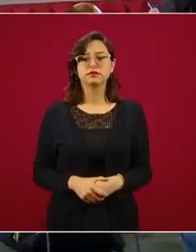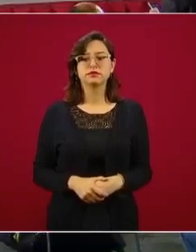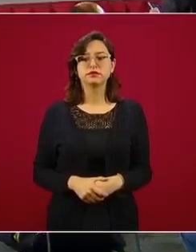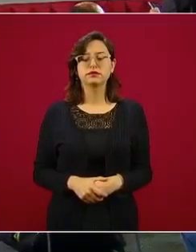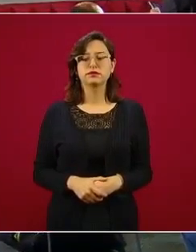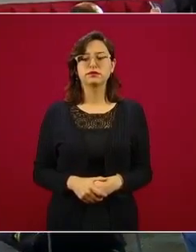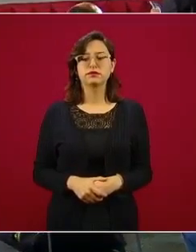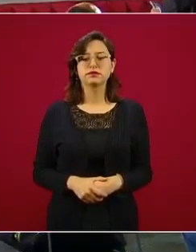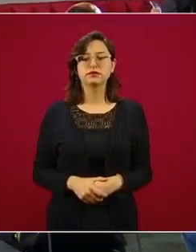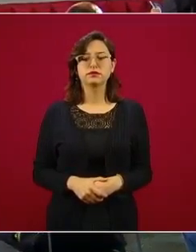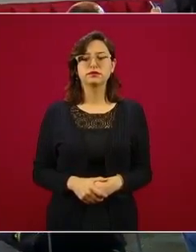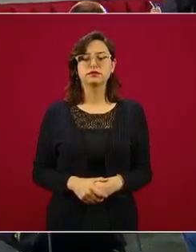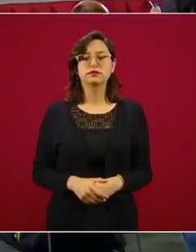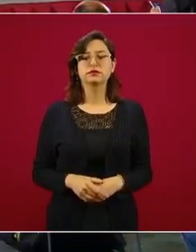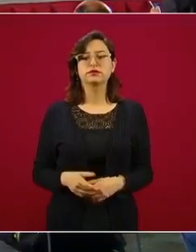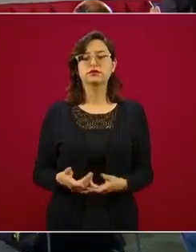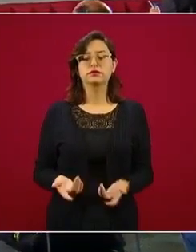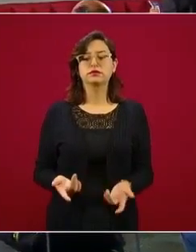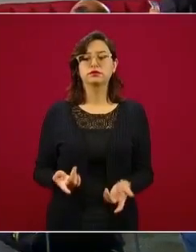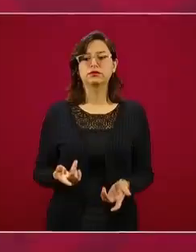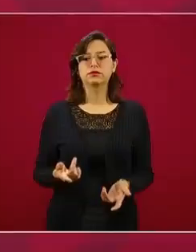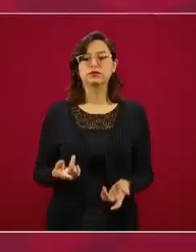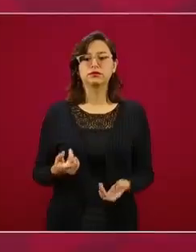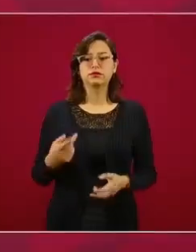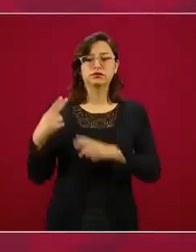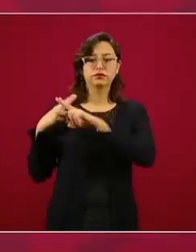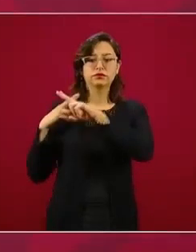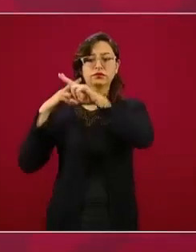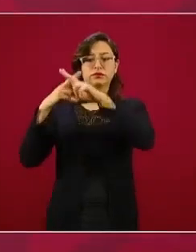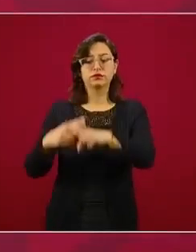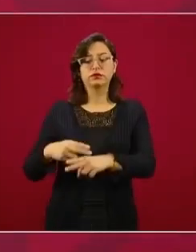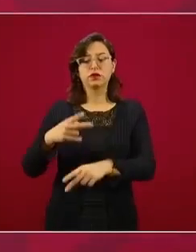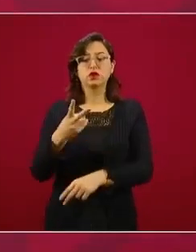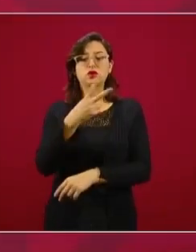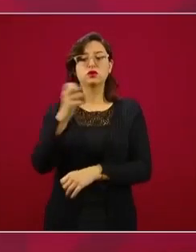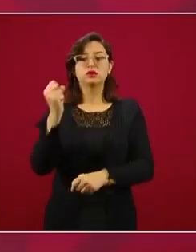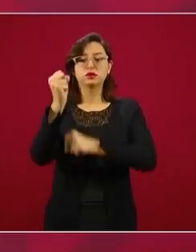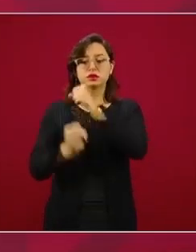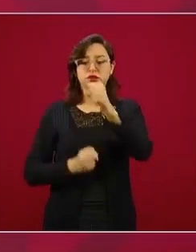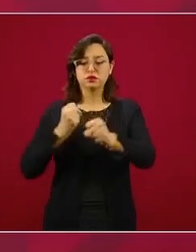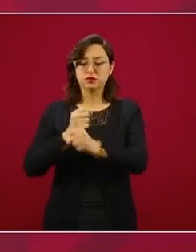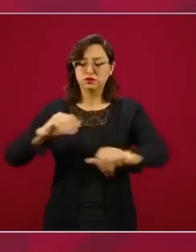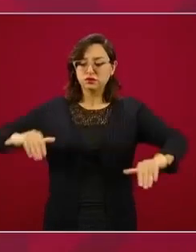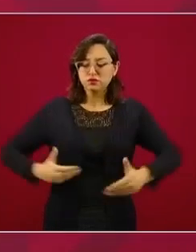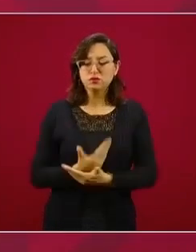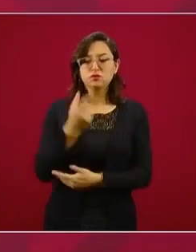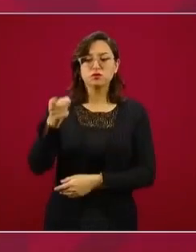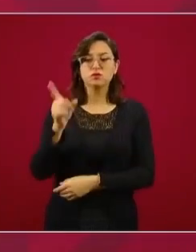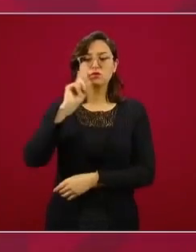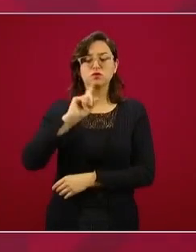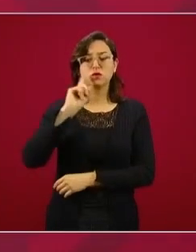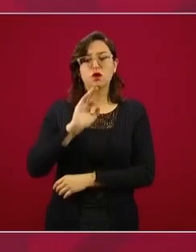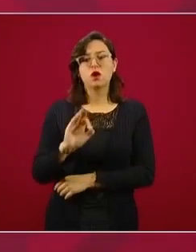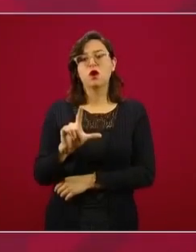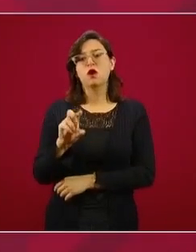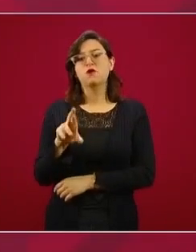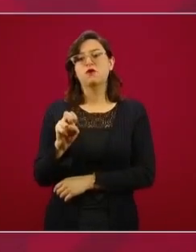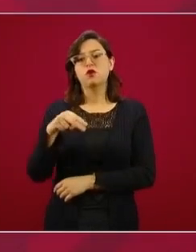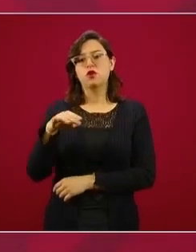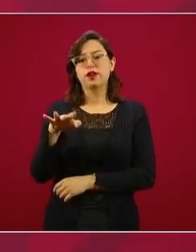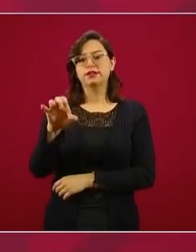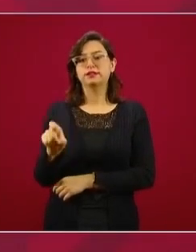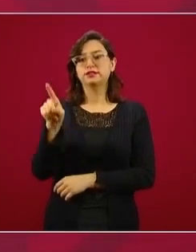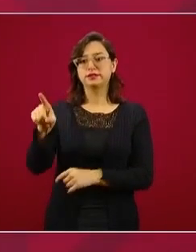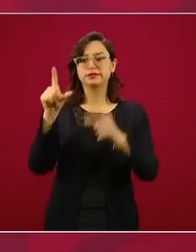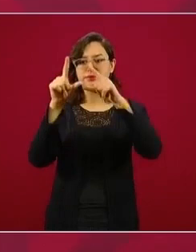haber nacido de Florence Nightingale, que es el símbolo de la enfermería, pero más que el